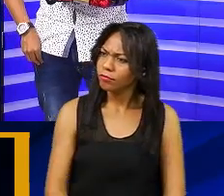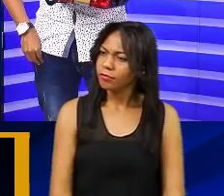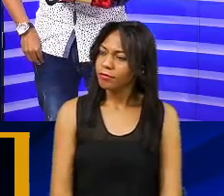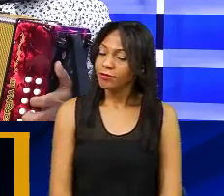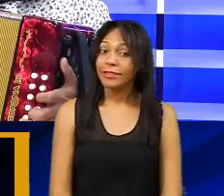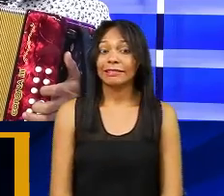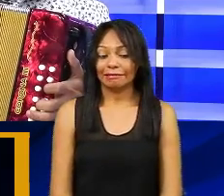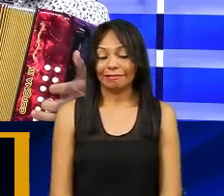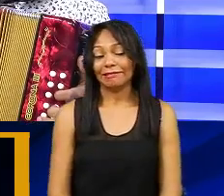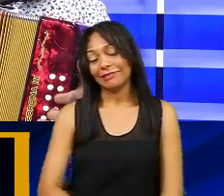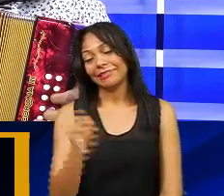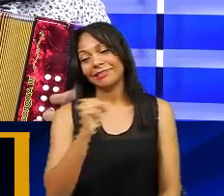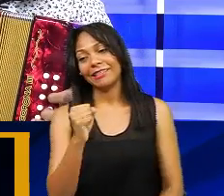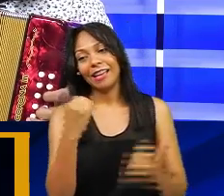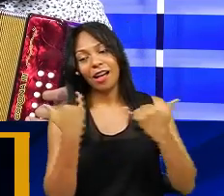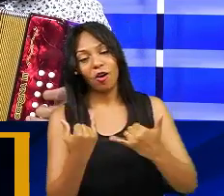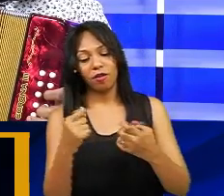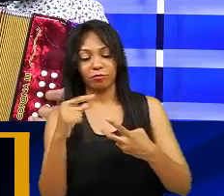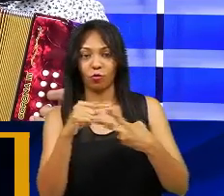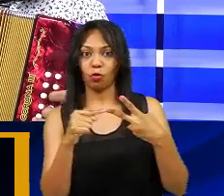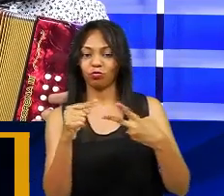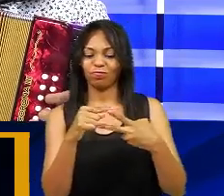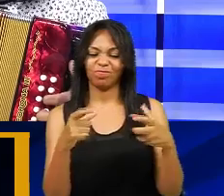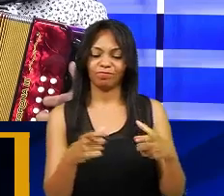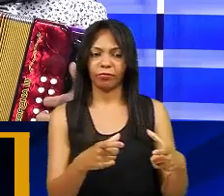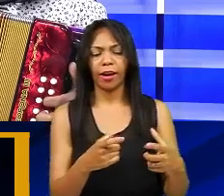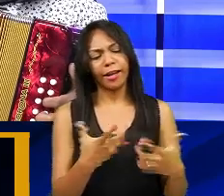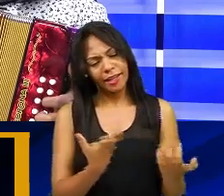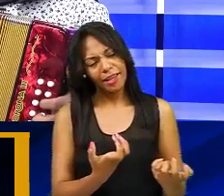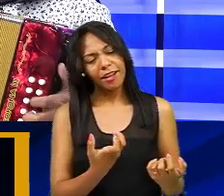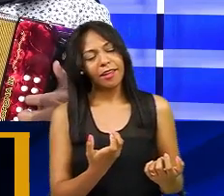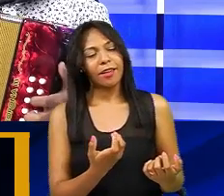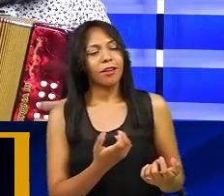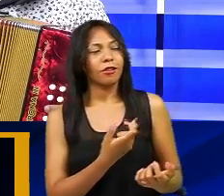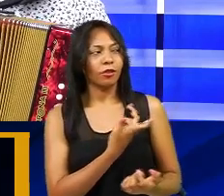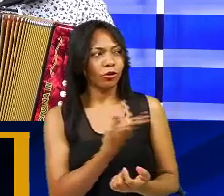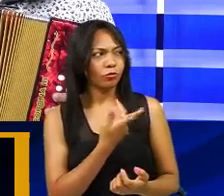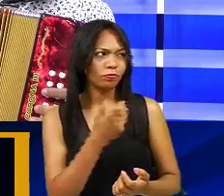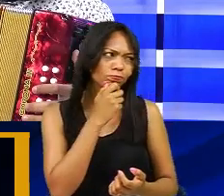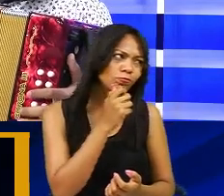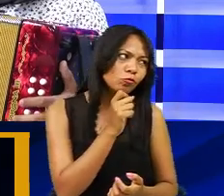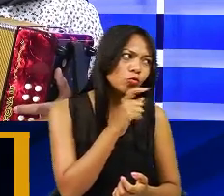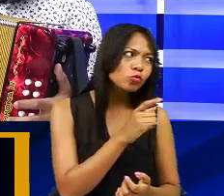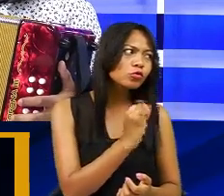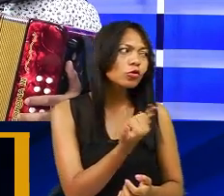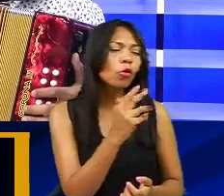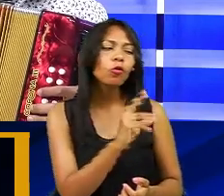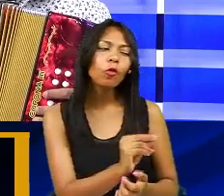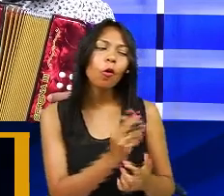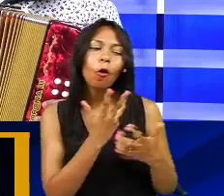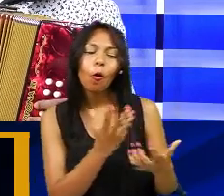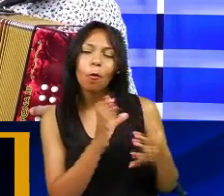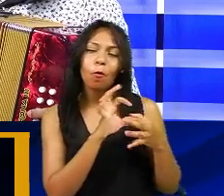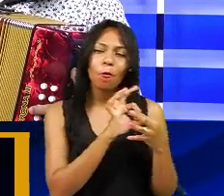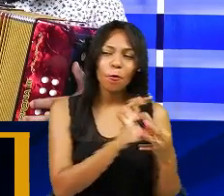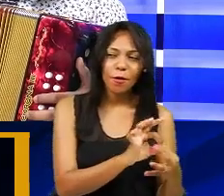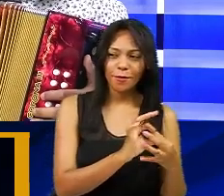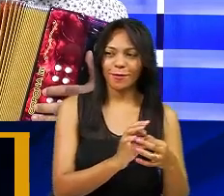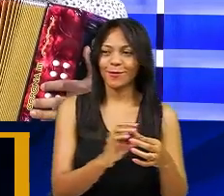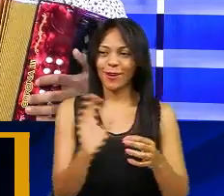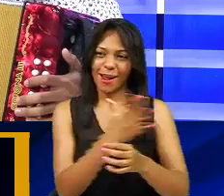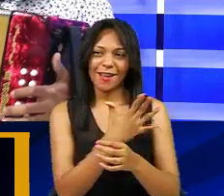grabar 2 sencillos, queremos conocernos más a fondo, queremos consolidar la agrupación como tal. Ya tenemos